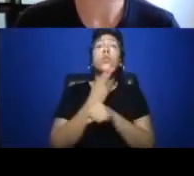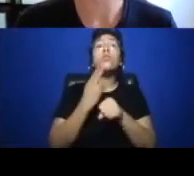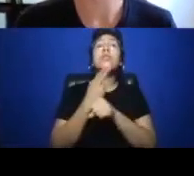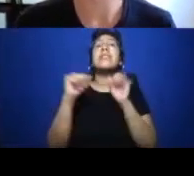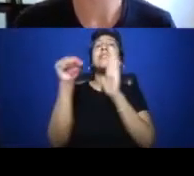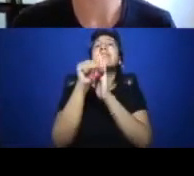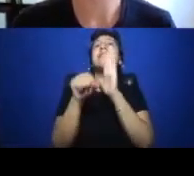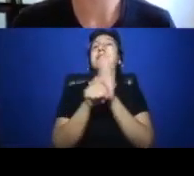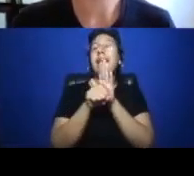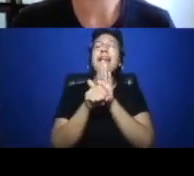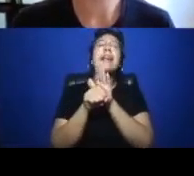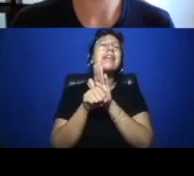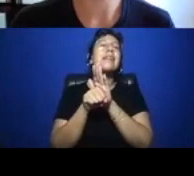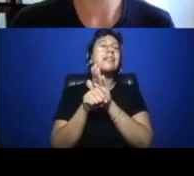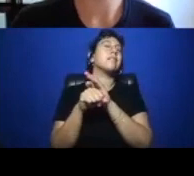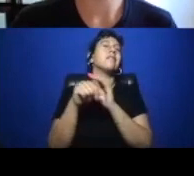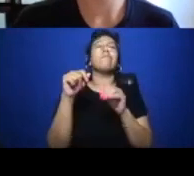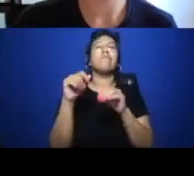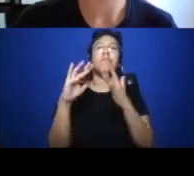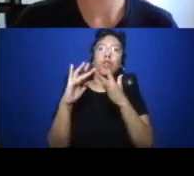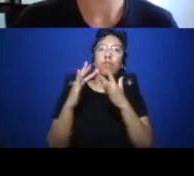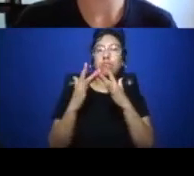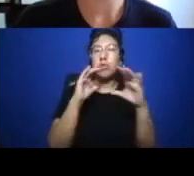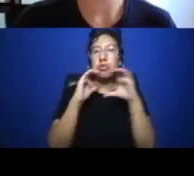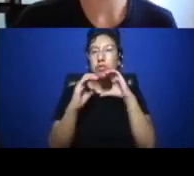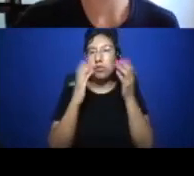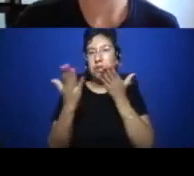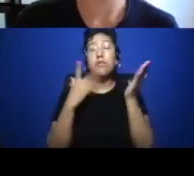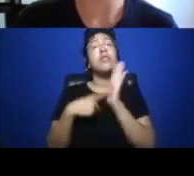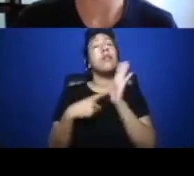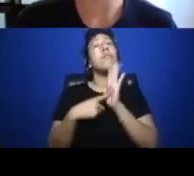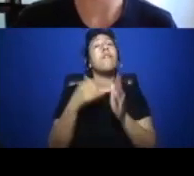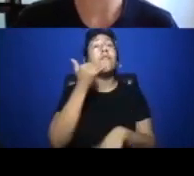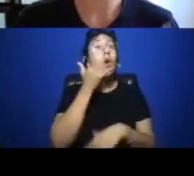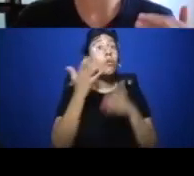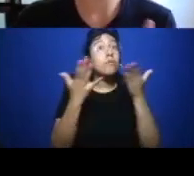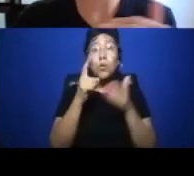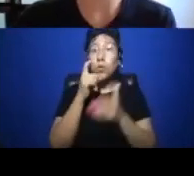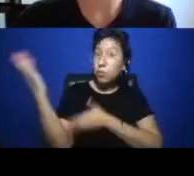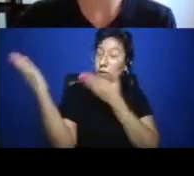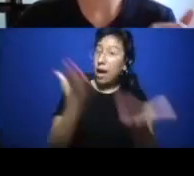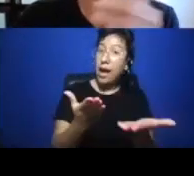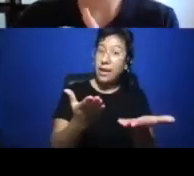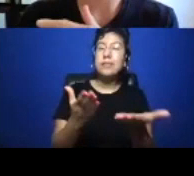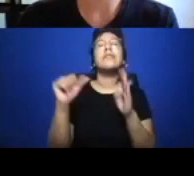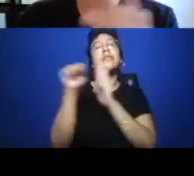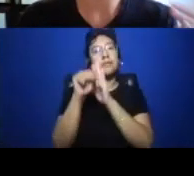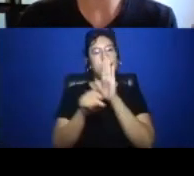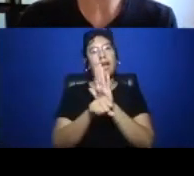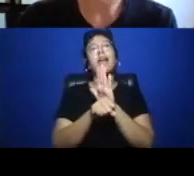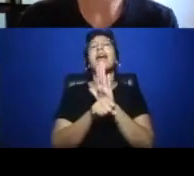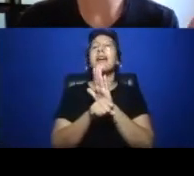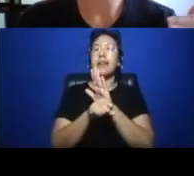en lugares que las personas están usando telecomunicaciones que las corre el Estado, así que los teléfonos móviles se proporcionan